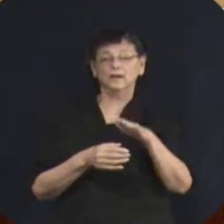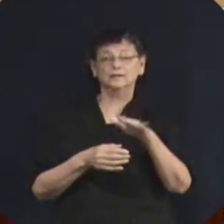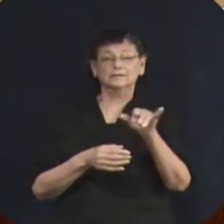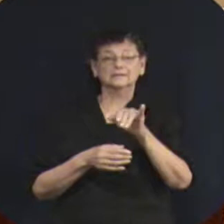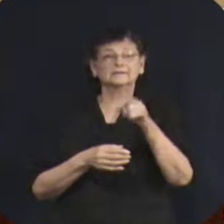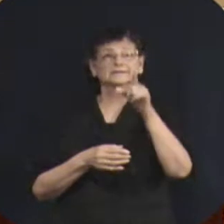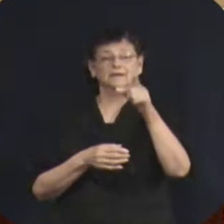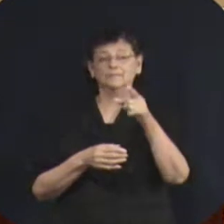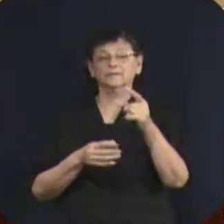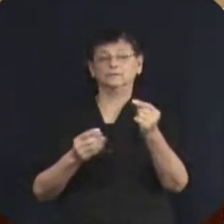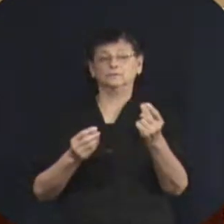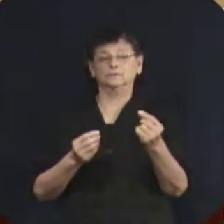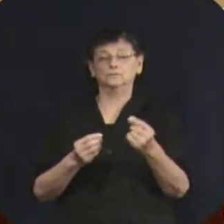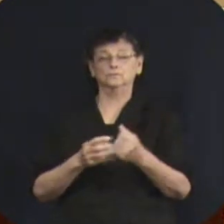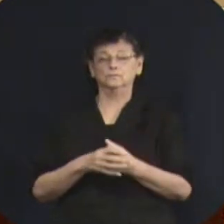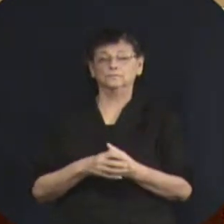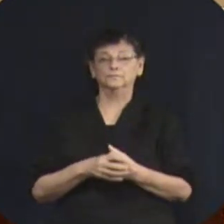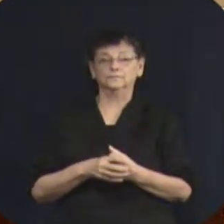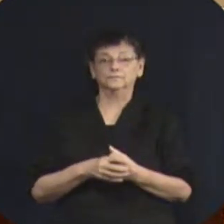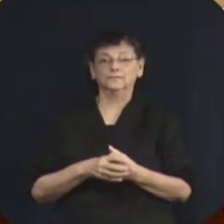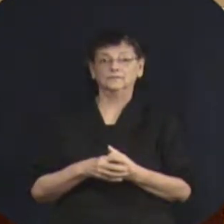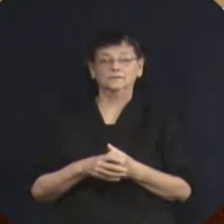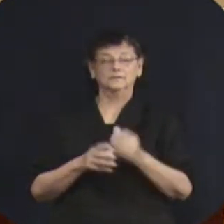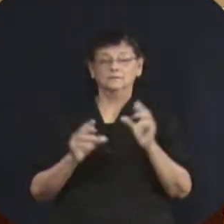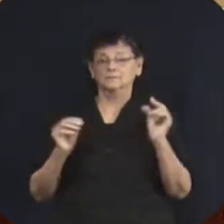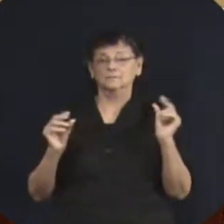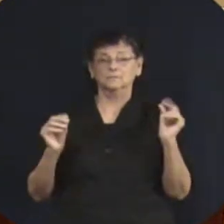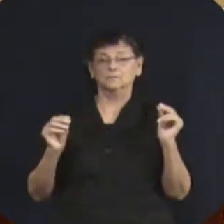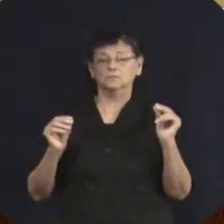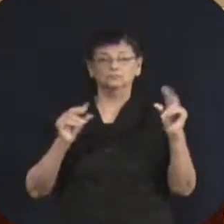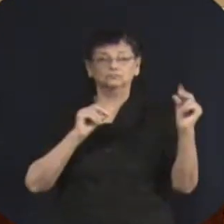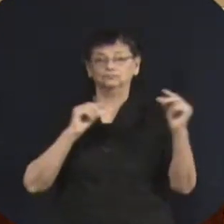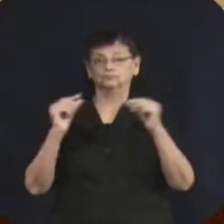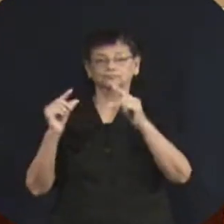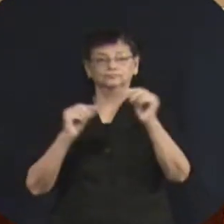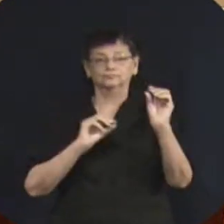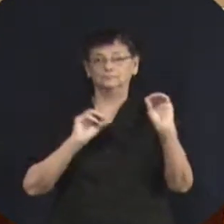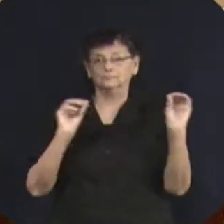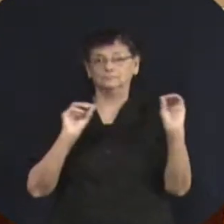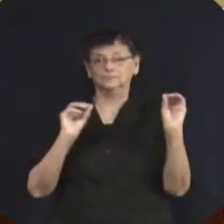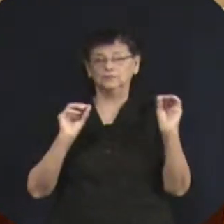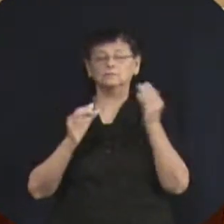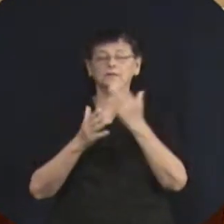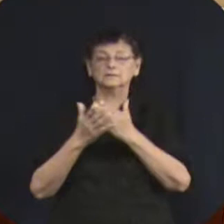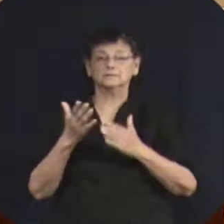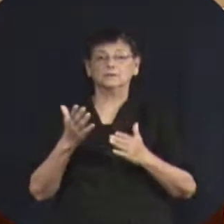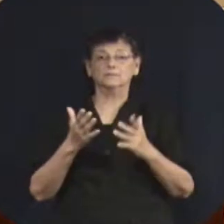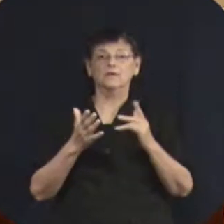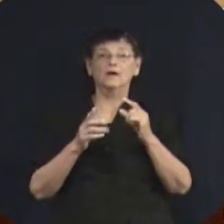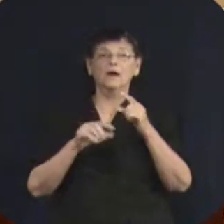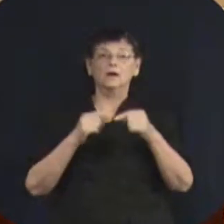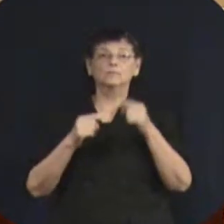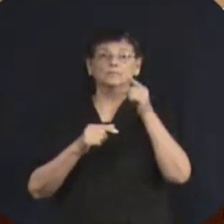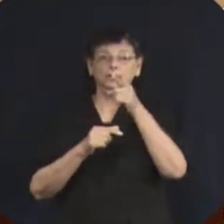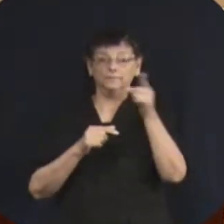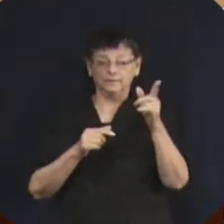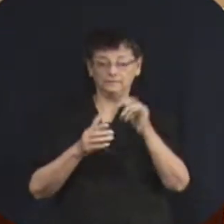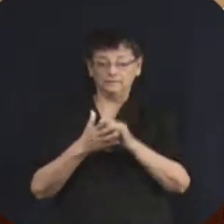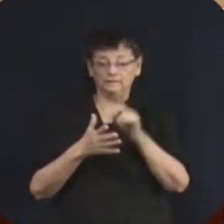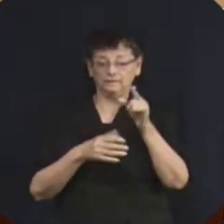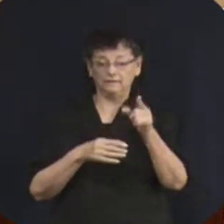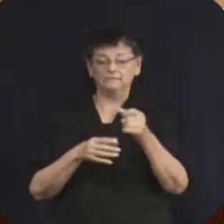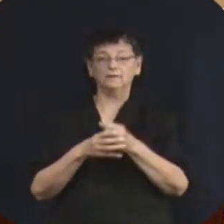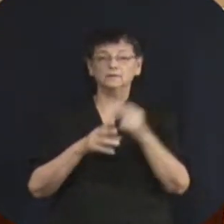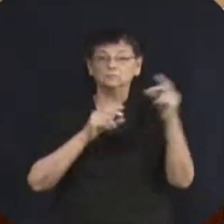como ellos lo hicieron. No murmuren ustedes como algunos de ellos, que